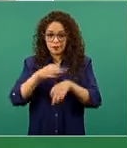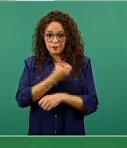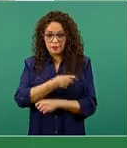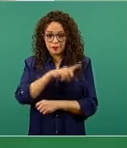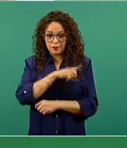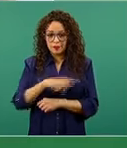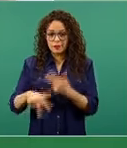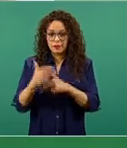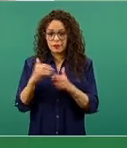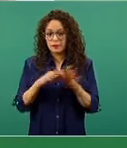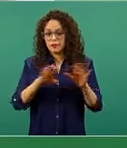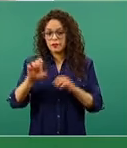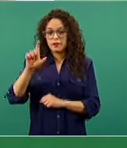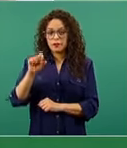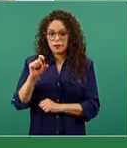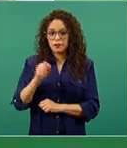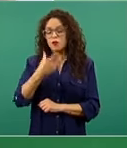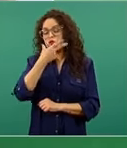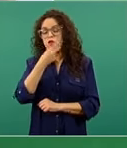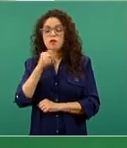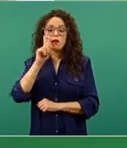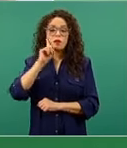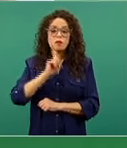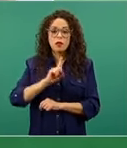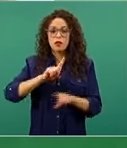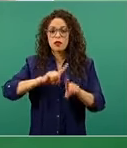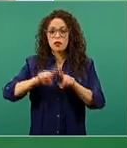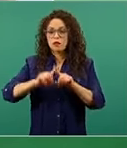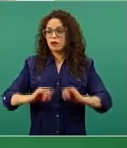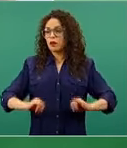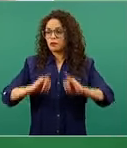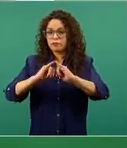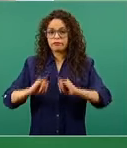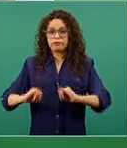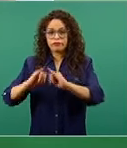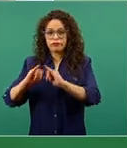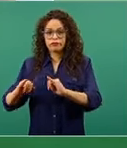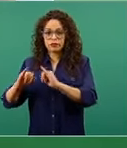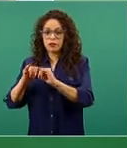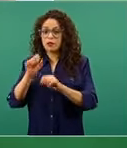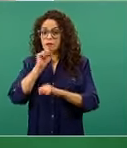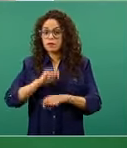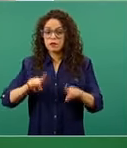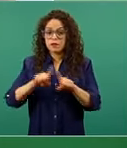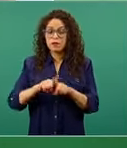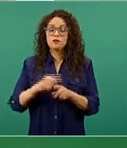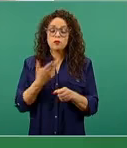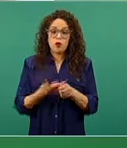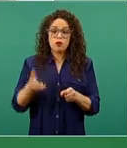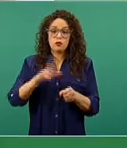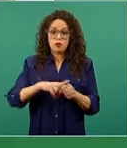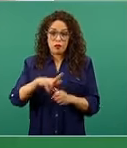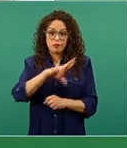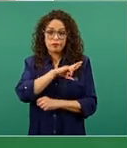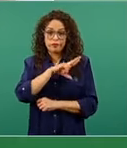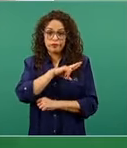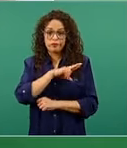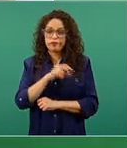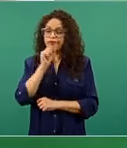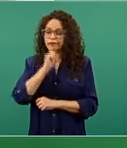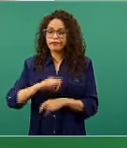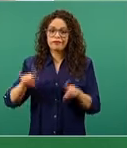nuestros colegas, hombres y mujeres de diversas instituciones, incluyendo hospitales privados, pues resultaron afectados